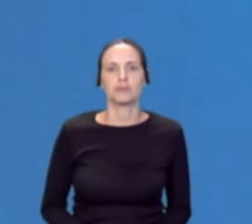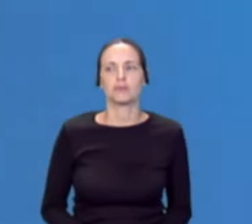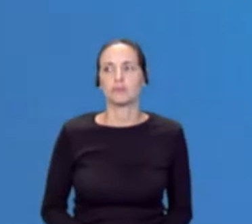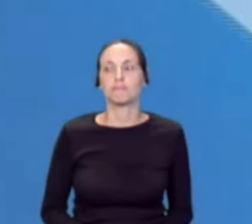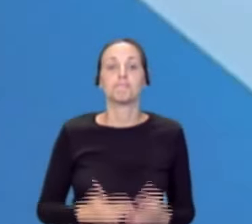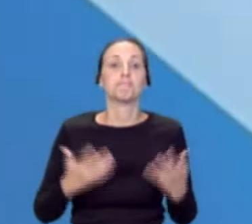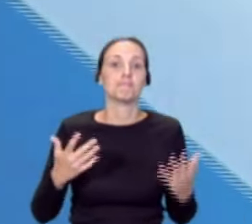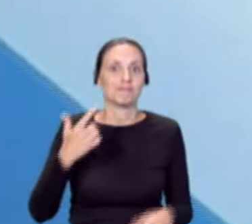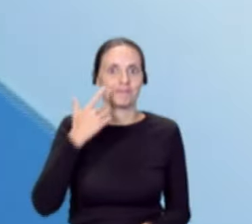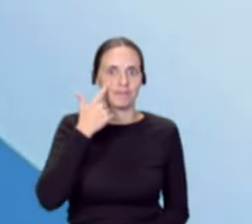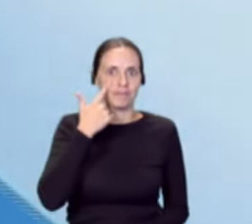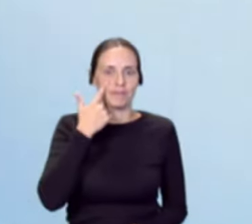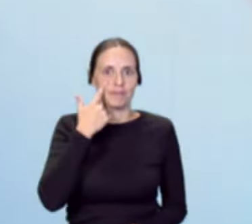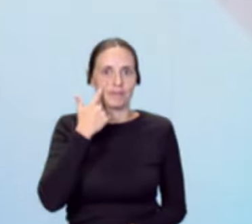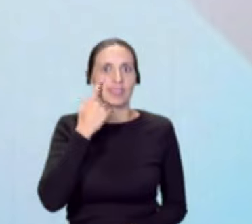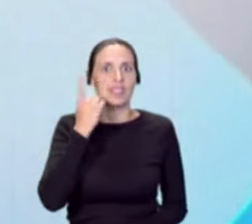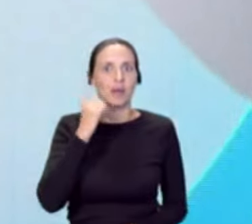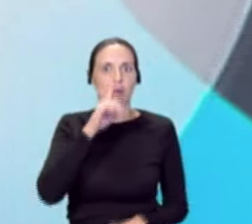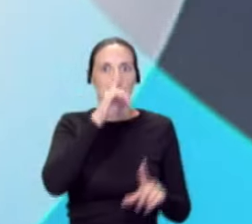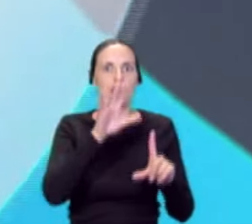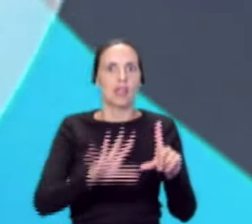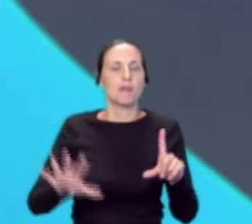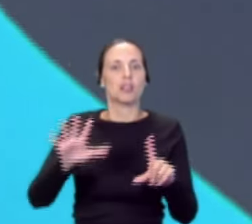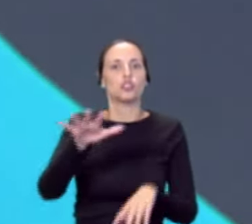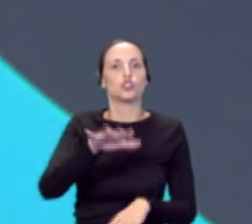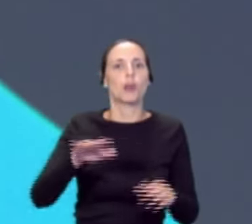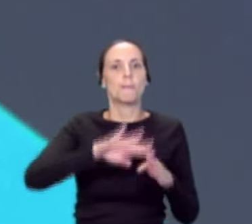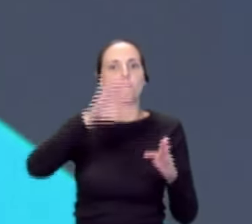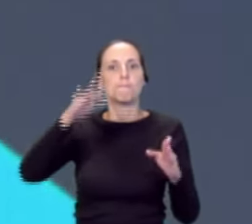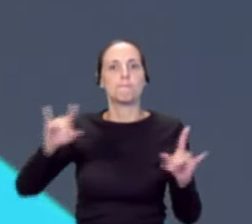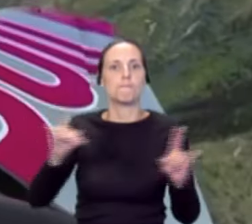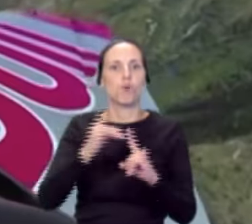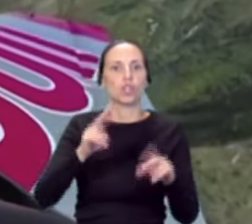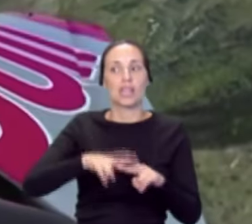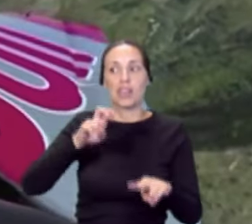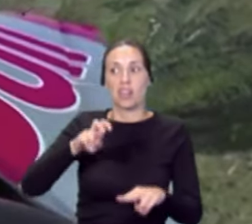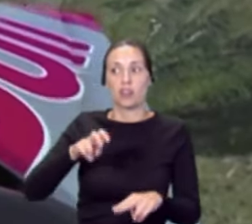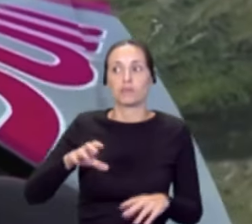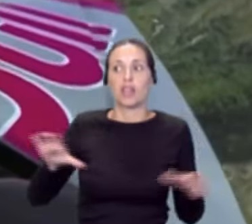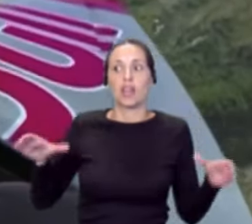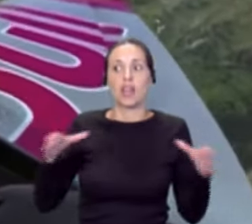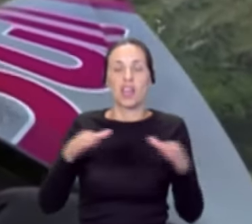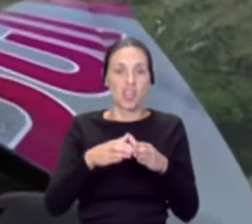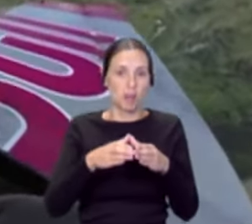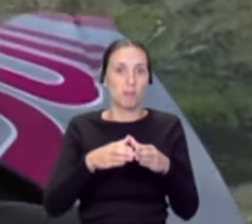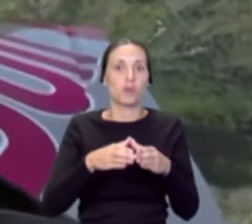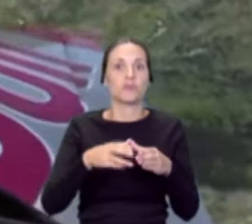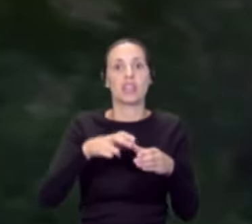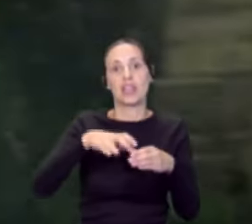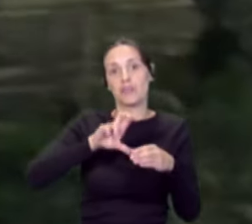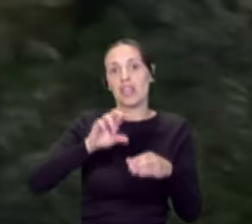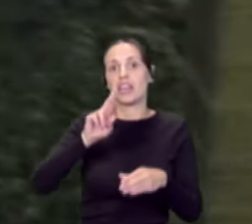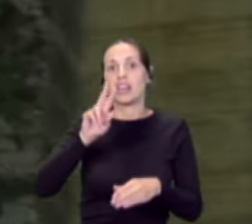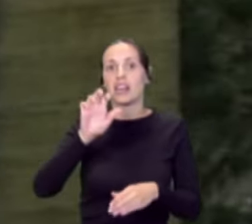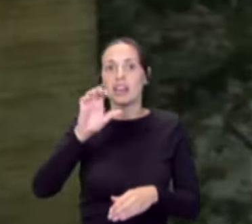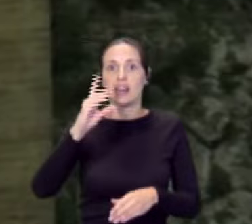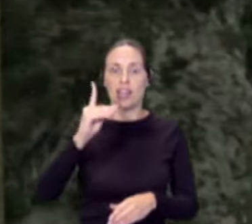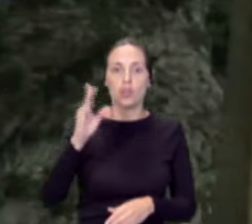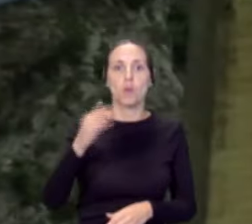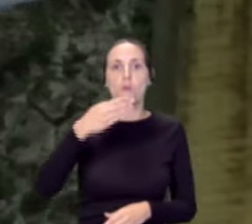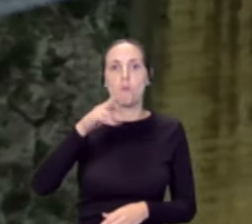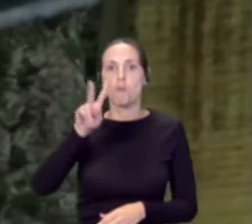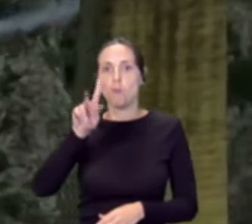Vean las espectaculares imágenes que nos llegan desde Montenegro, son del equipo checo de Red Bull. Su hito está en haber completado